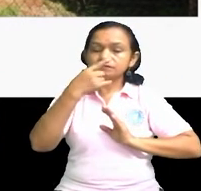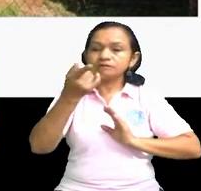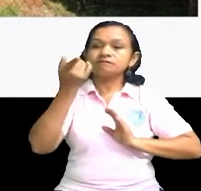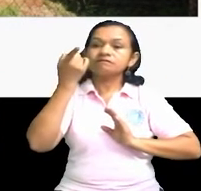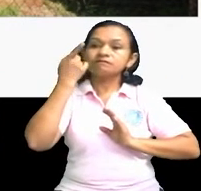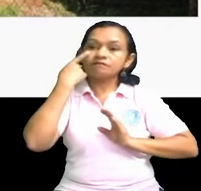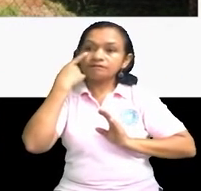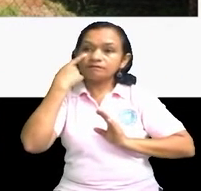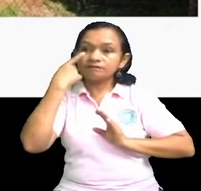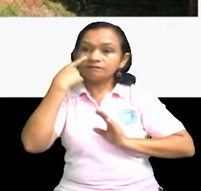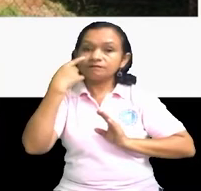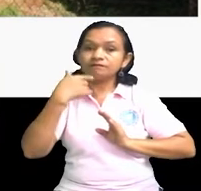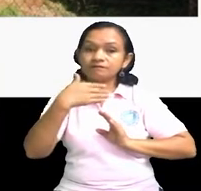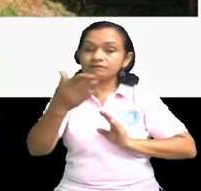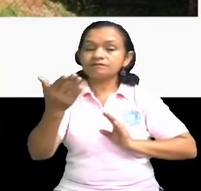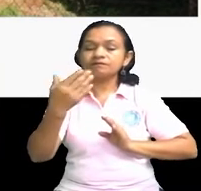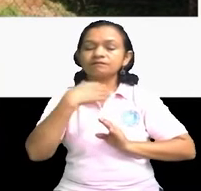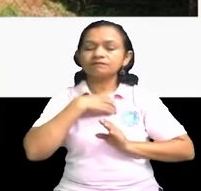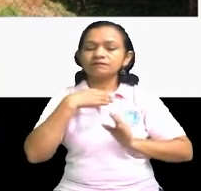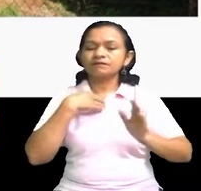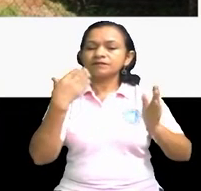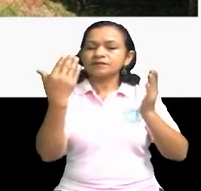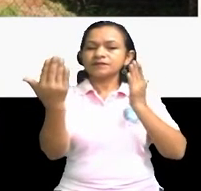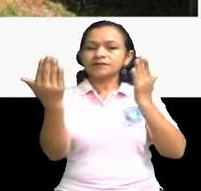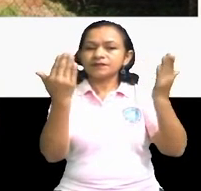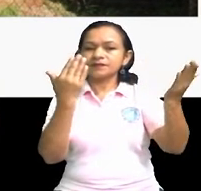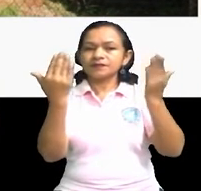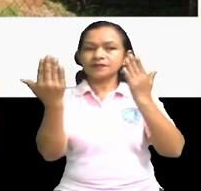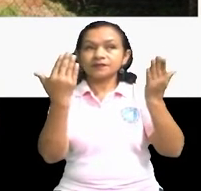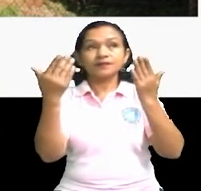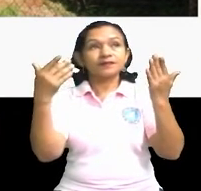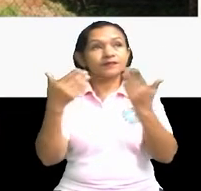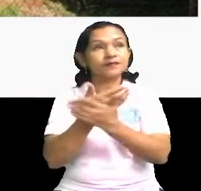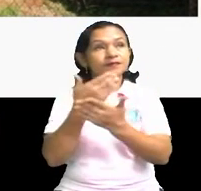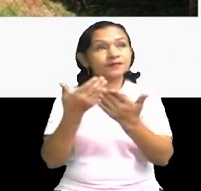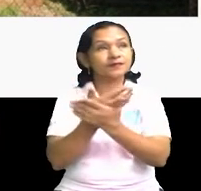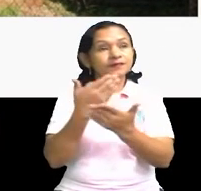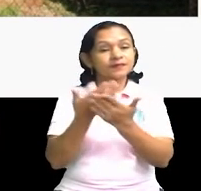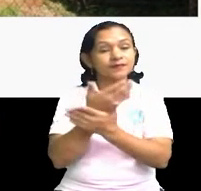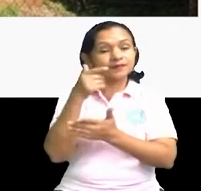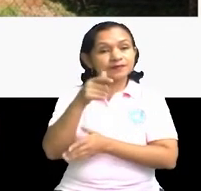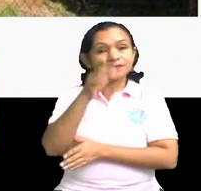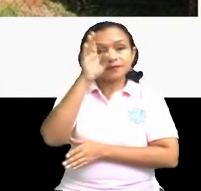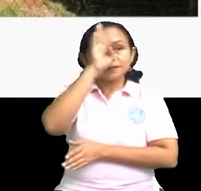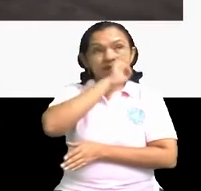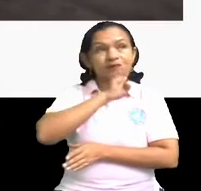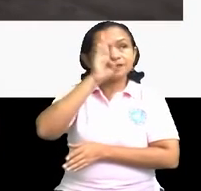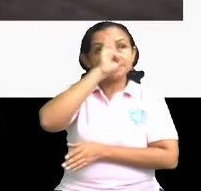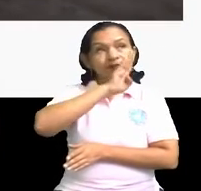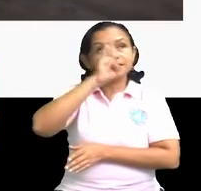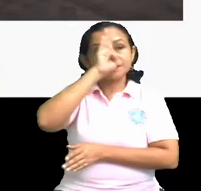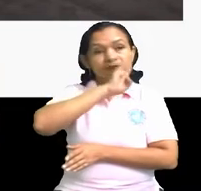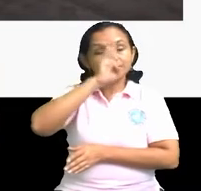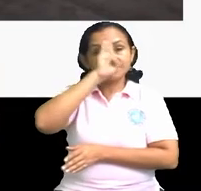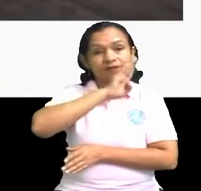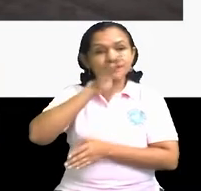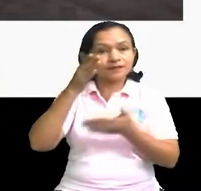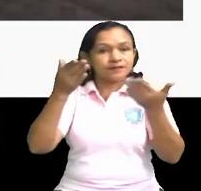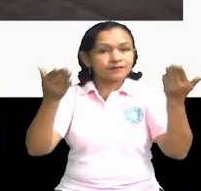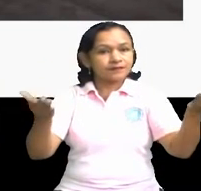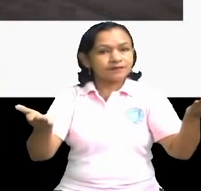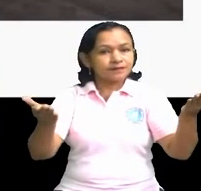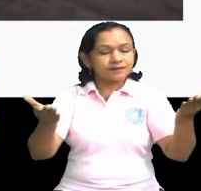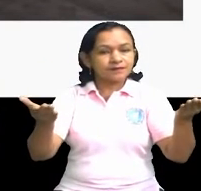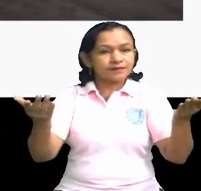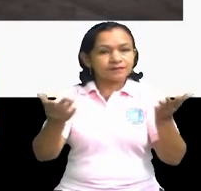bueno, cuando ya hagamos lo nuestro, vamos a hacer las comparaciones. Miremos ahora cómo es el establecimiento penitenciario de Bluefield. Ya lo van a ver. Ahí